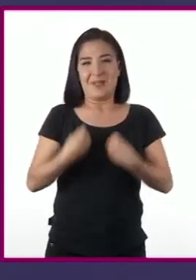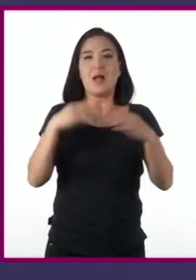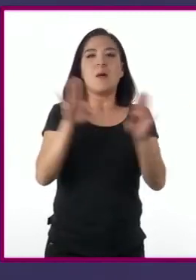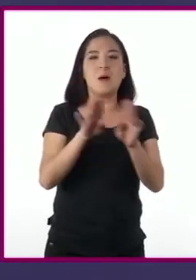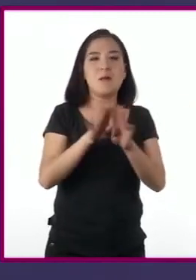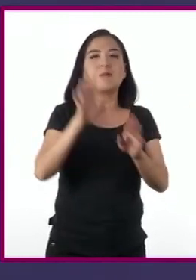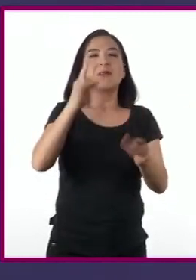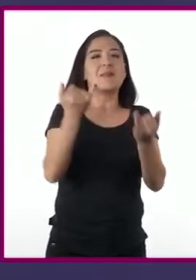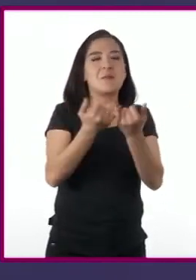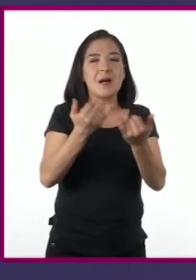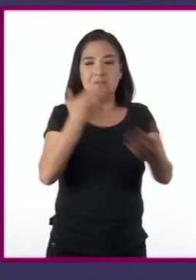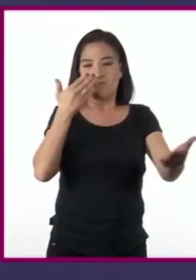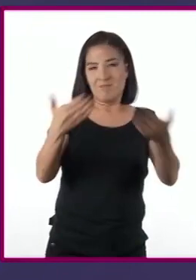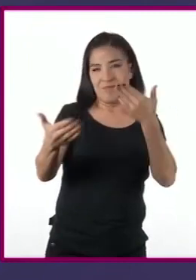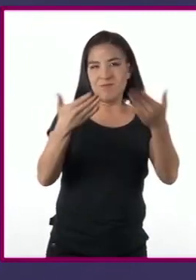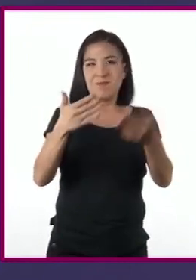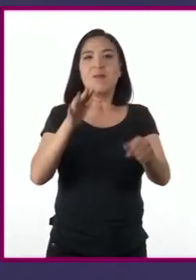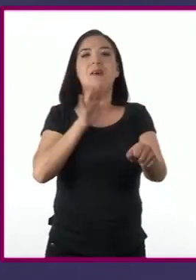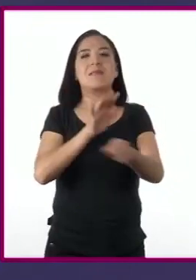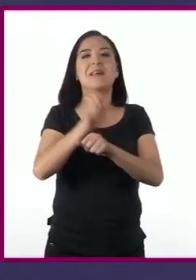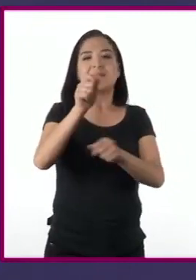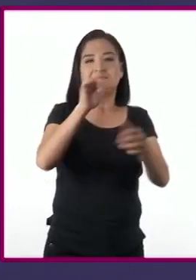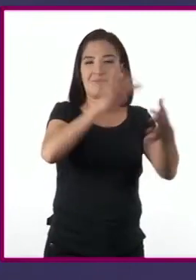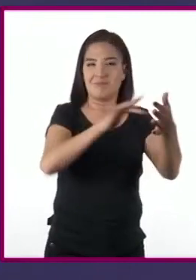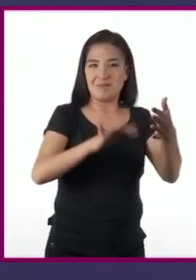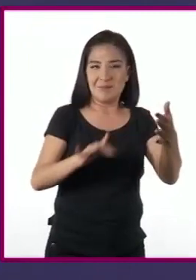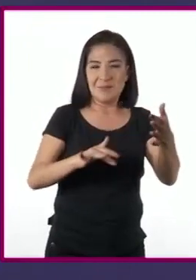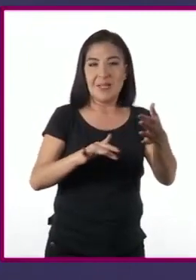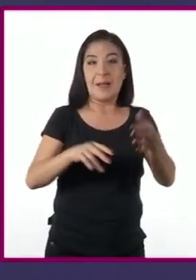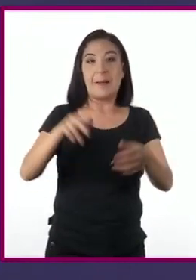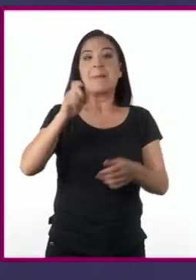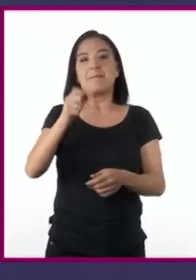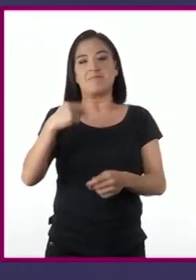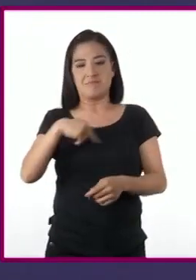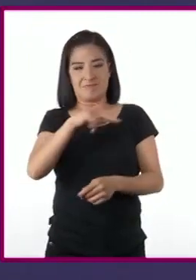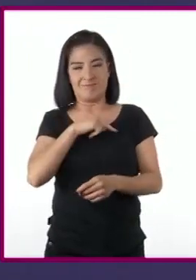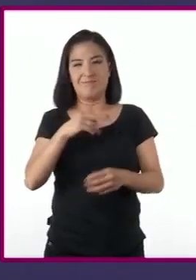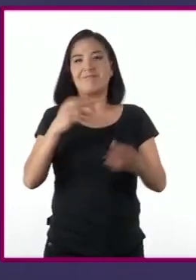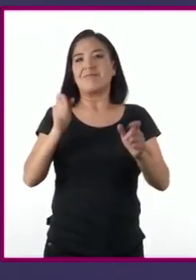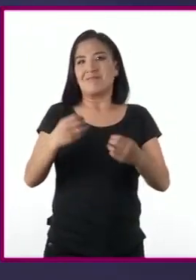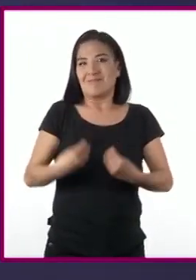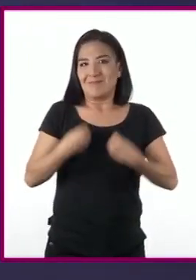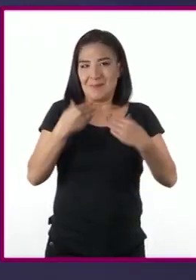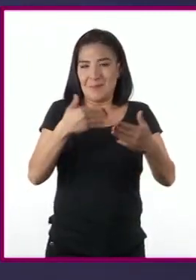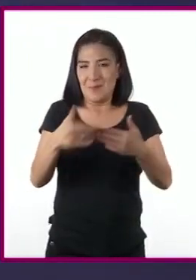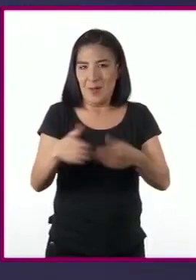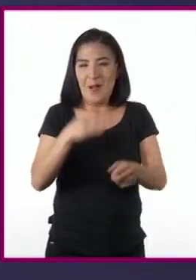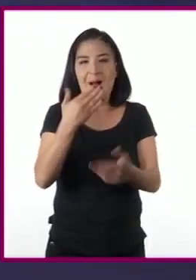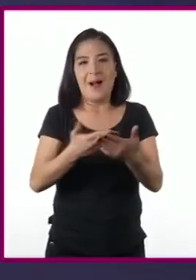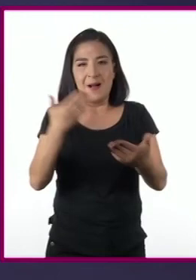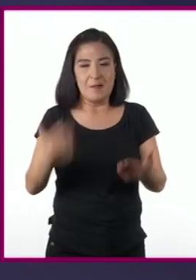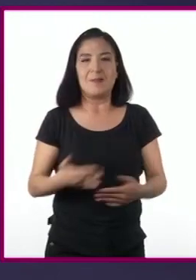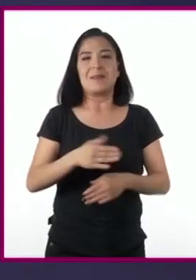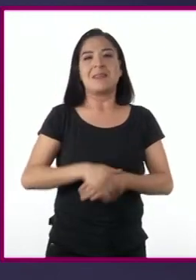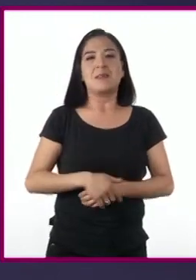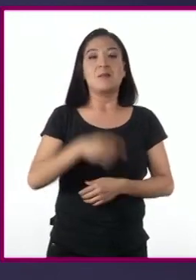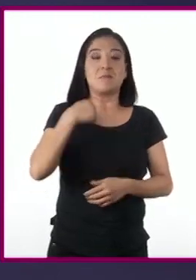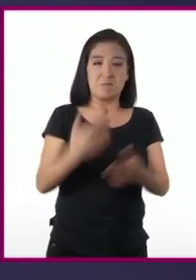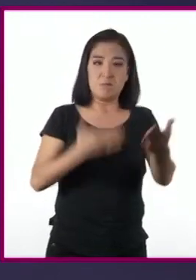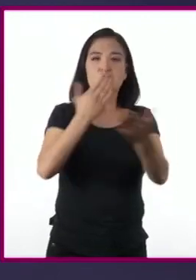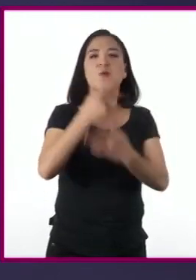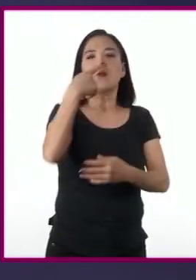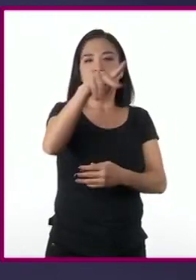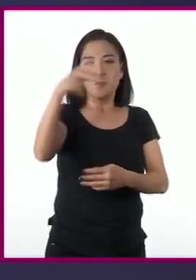un contraste escrito sobre los textos y nuestra contemporaneidad. Les propongo que en su